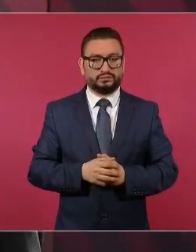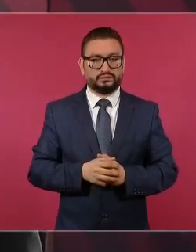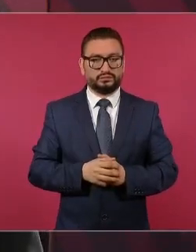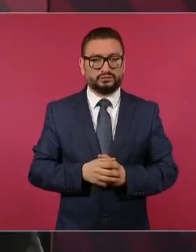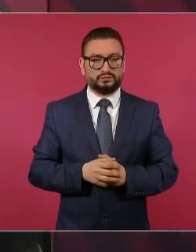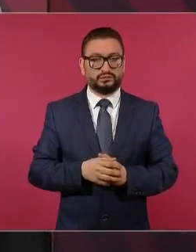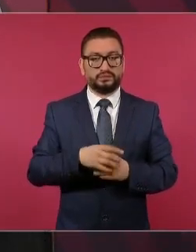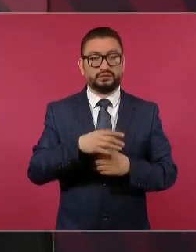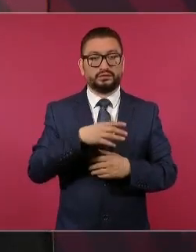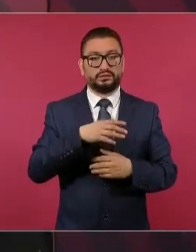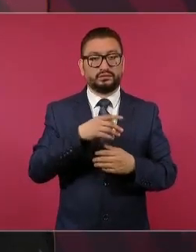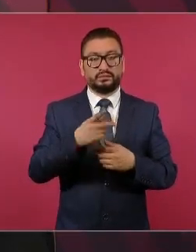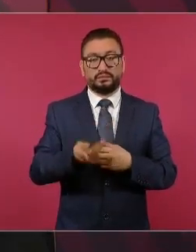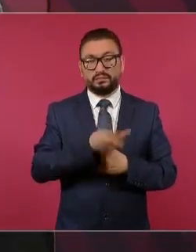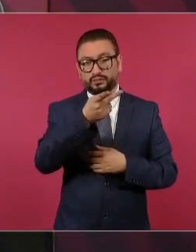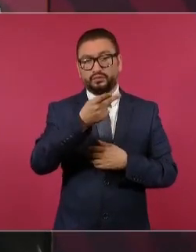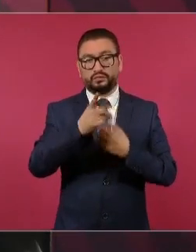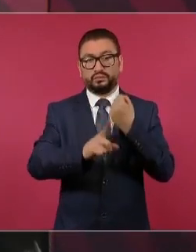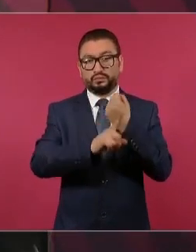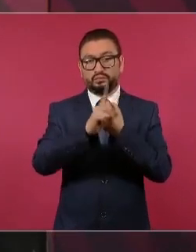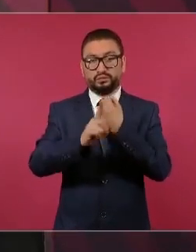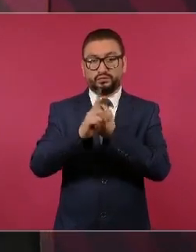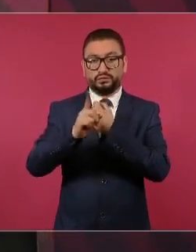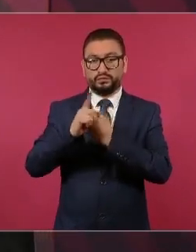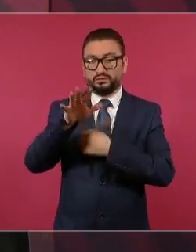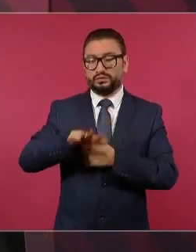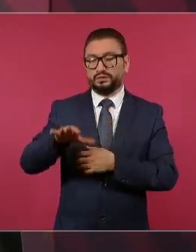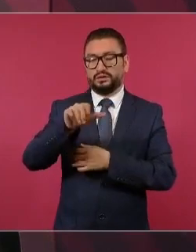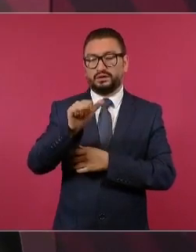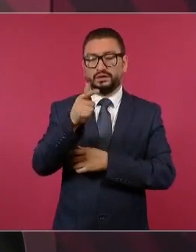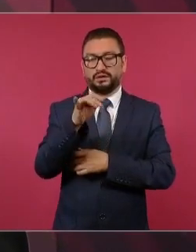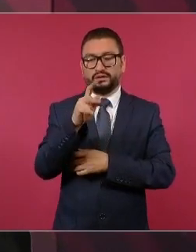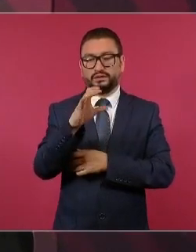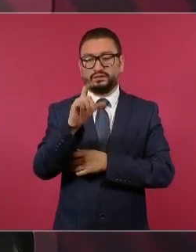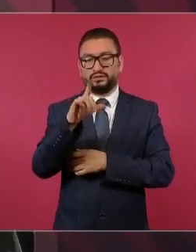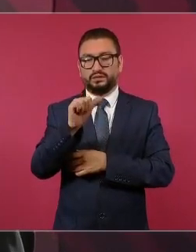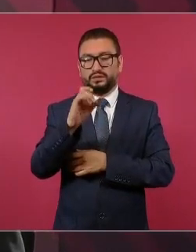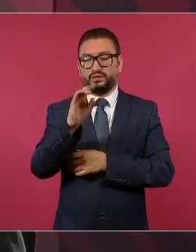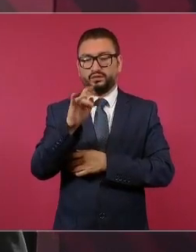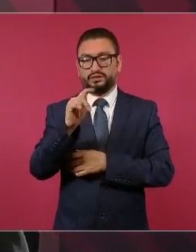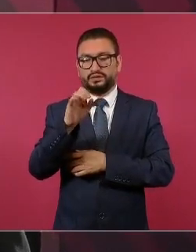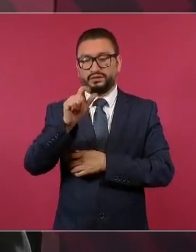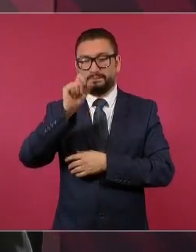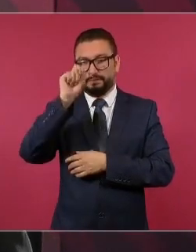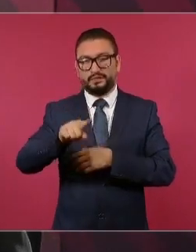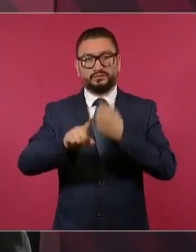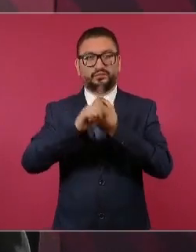siguen teniendo el problema en la Agrícola Oriental de cuando yo era niño,